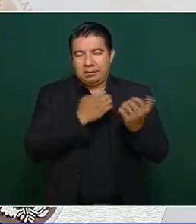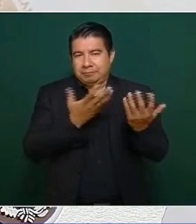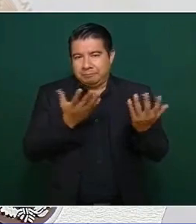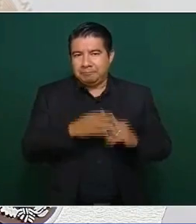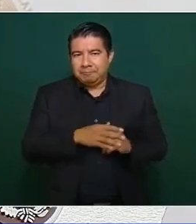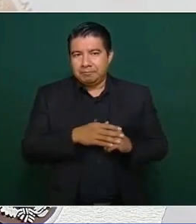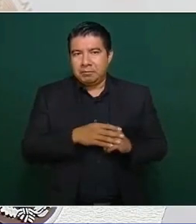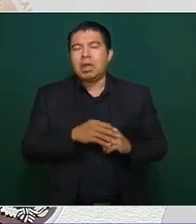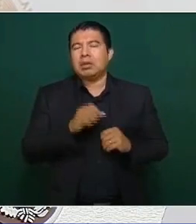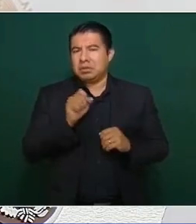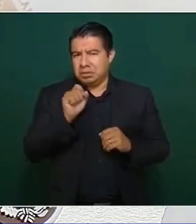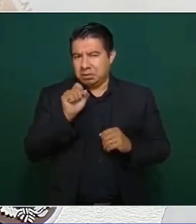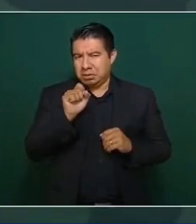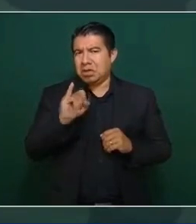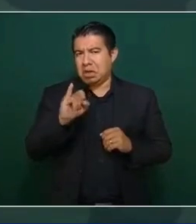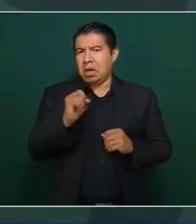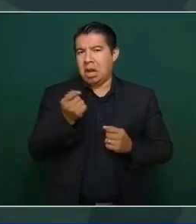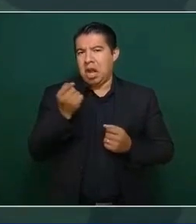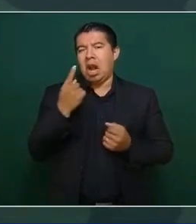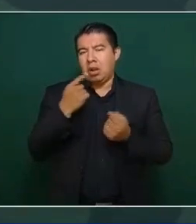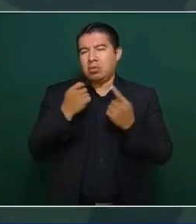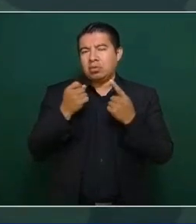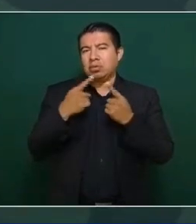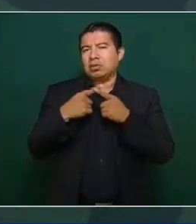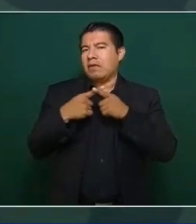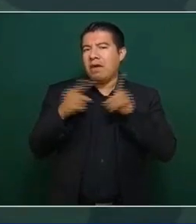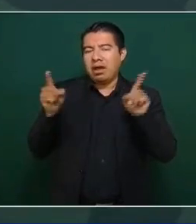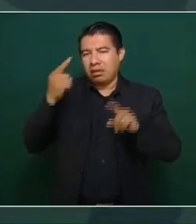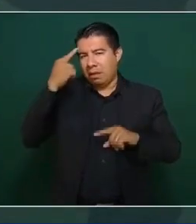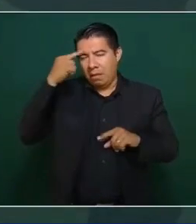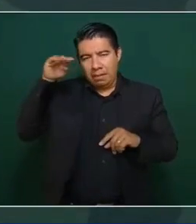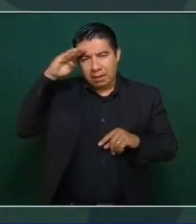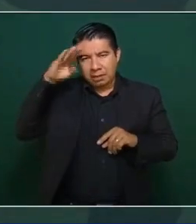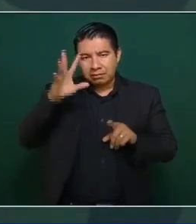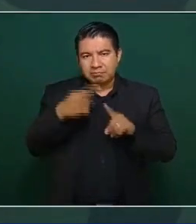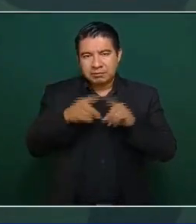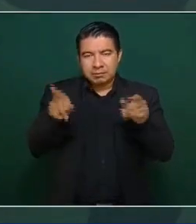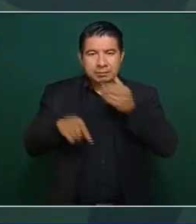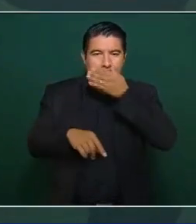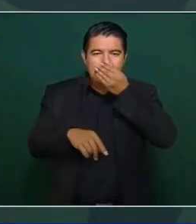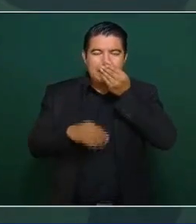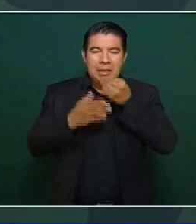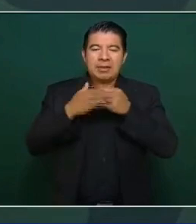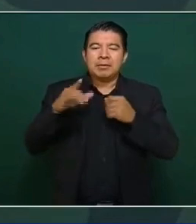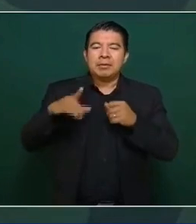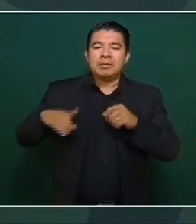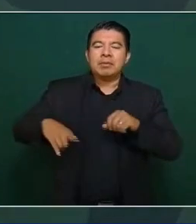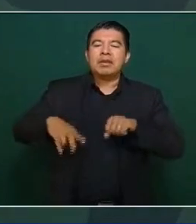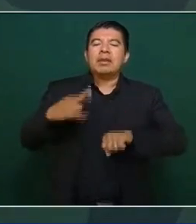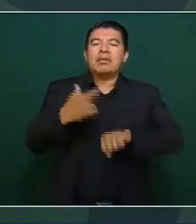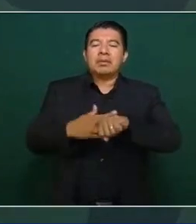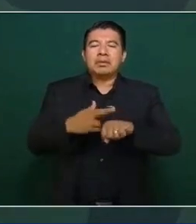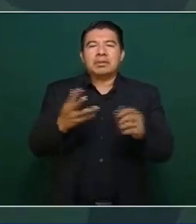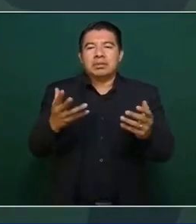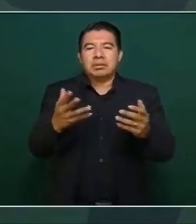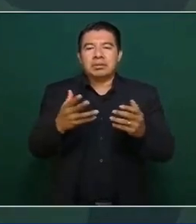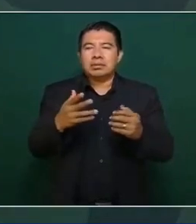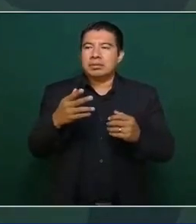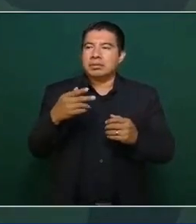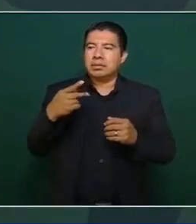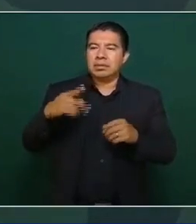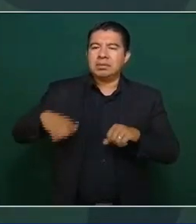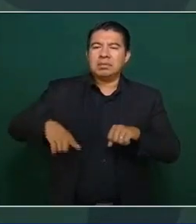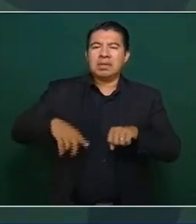Hay adversarios y en el caso de los gobernadores yo diría que ni siquiera